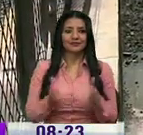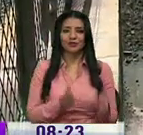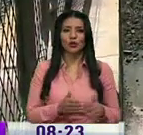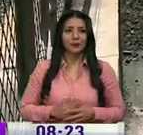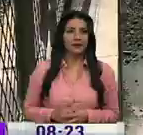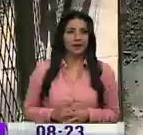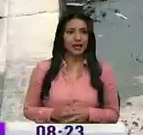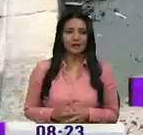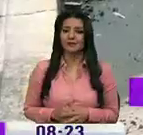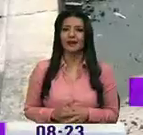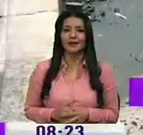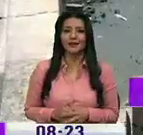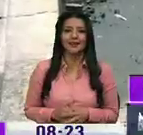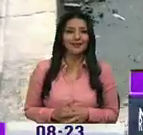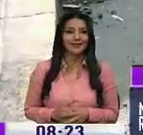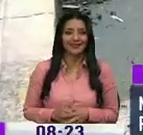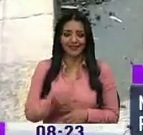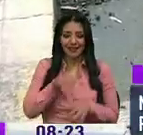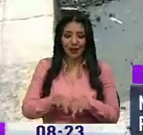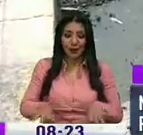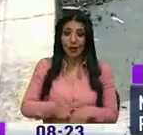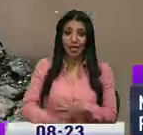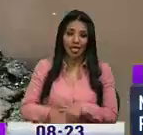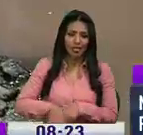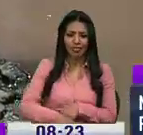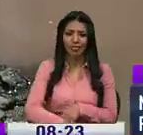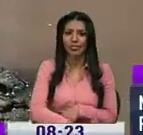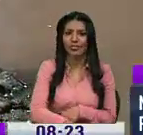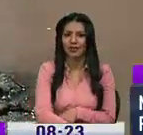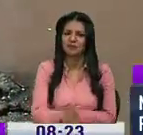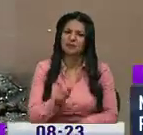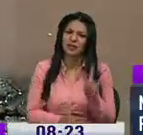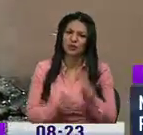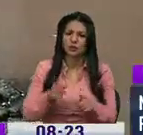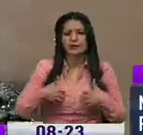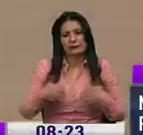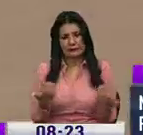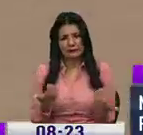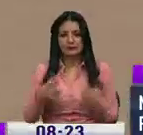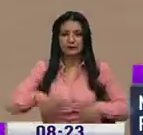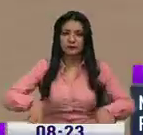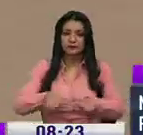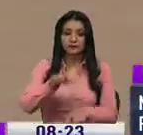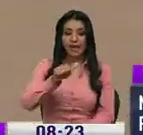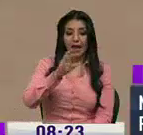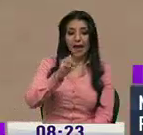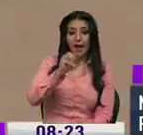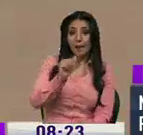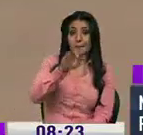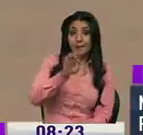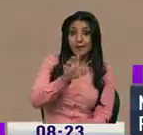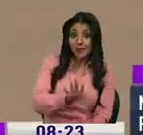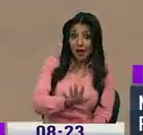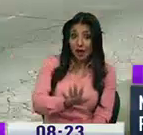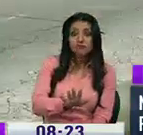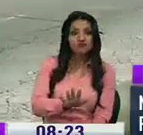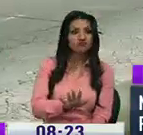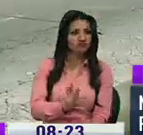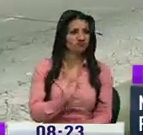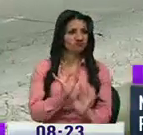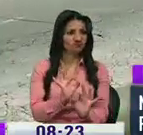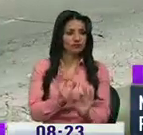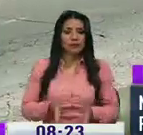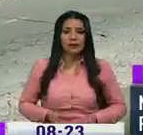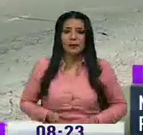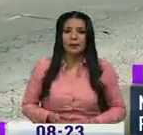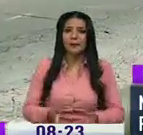El enorme bache y la fuga de agua que mantiene descontentos a los vecinos del sector La Alameda, en el centro de la capital, se encuentra sobre la